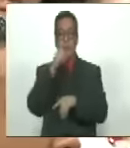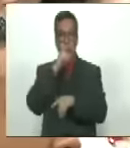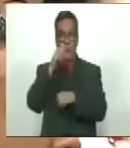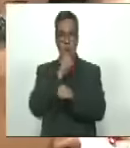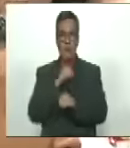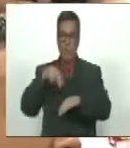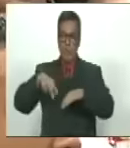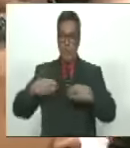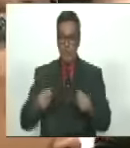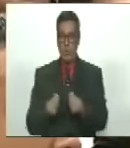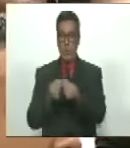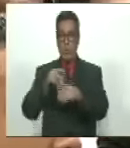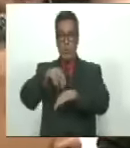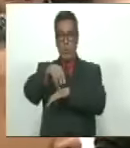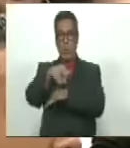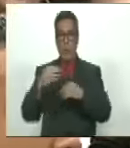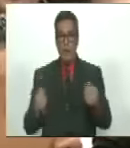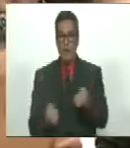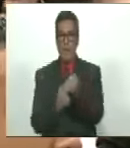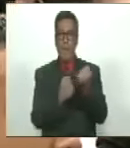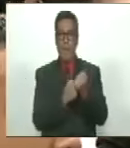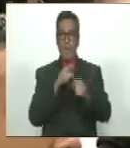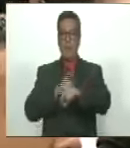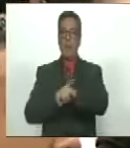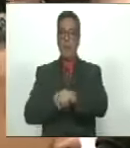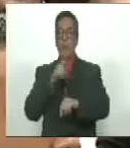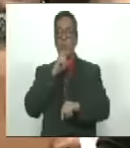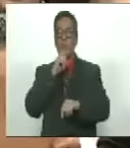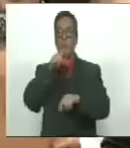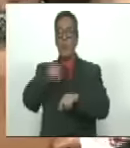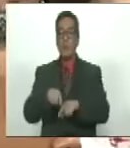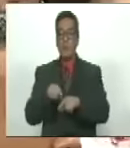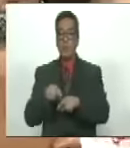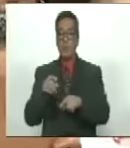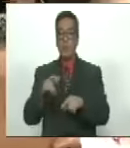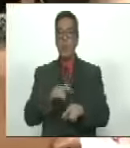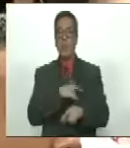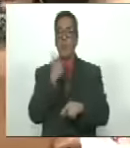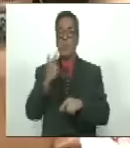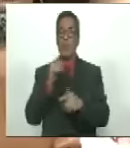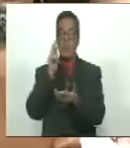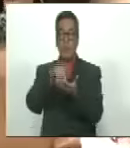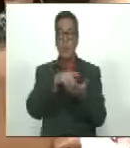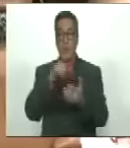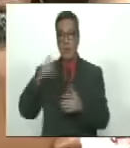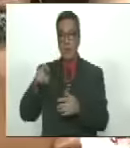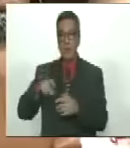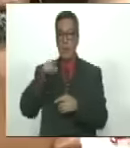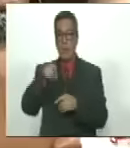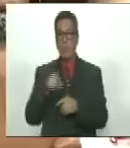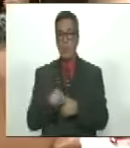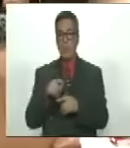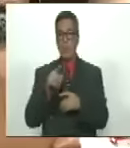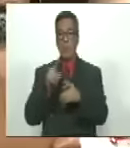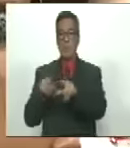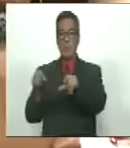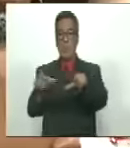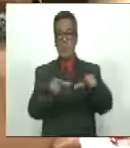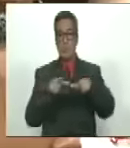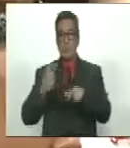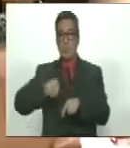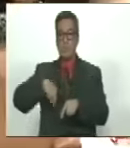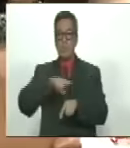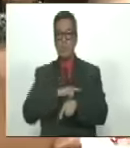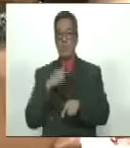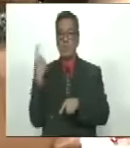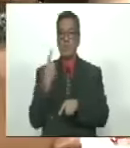estar allí caminando a su lado para impulsarlo en los momentos más difíciles. Y desde las academias vamos a dar los aportes necesarios para que la soberanía sea, para que nuestra